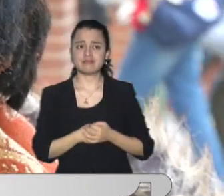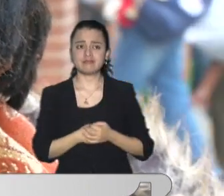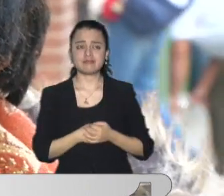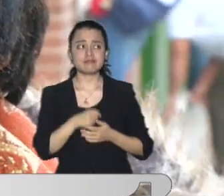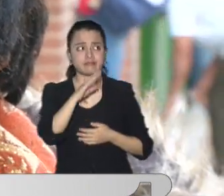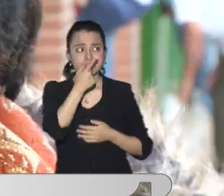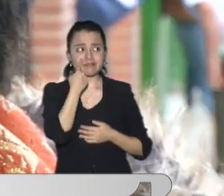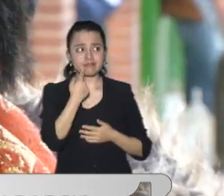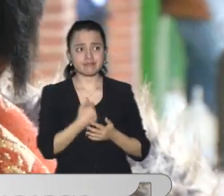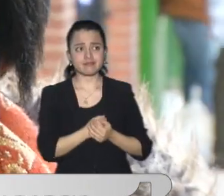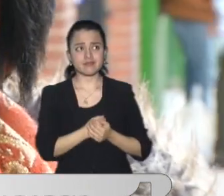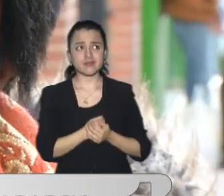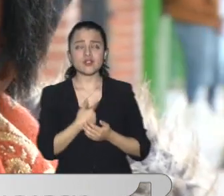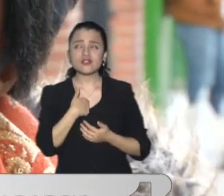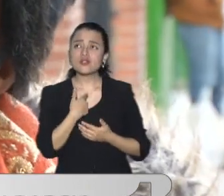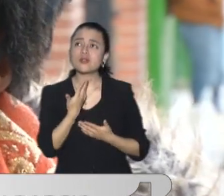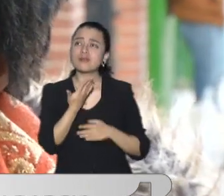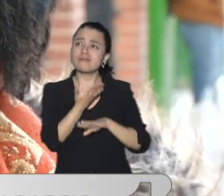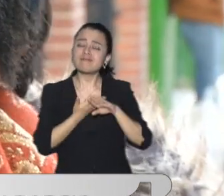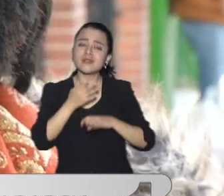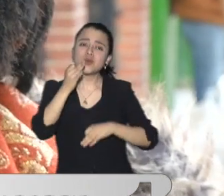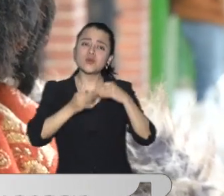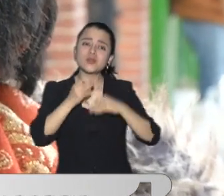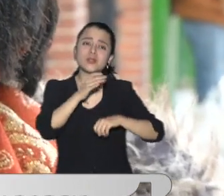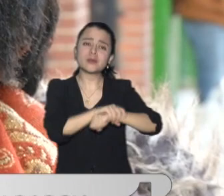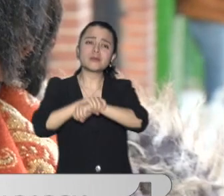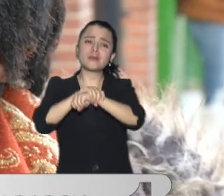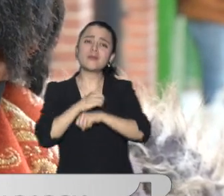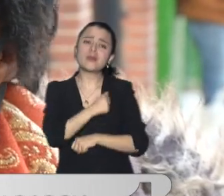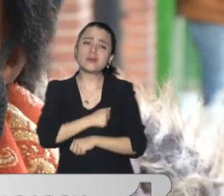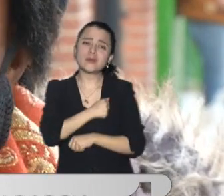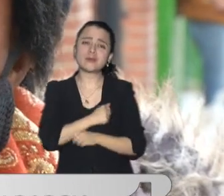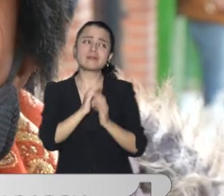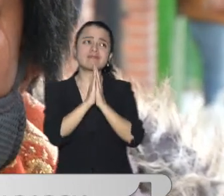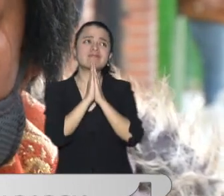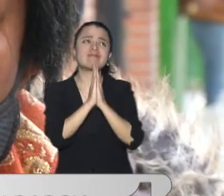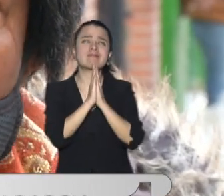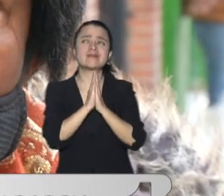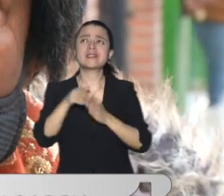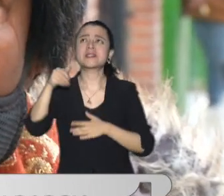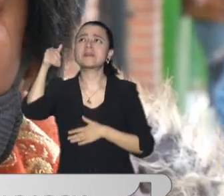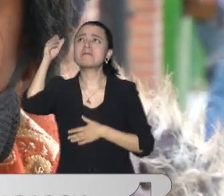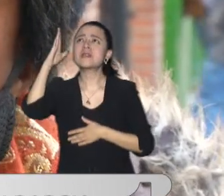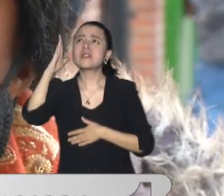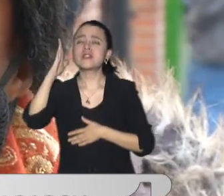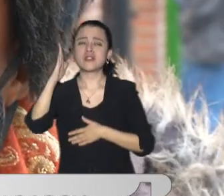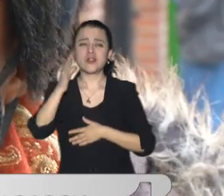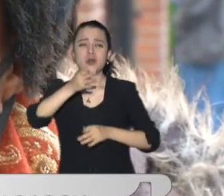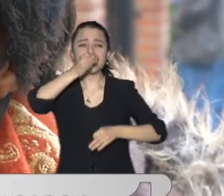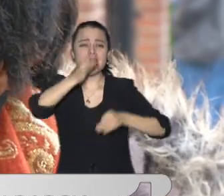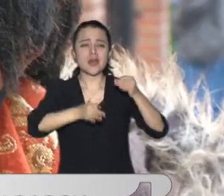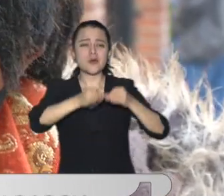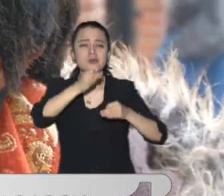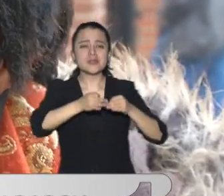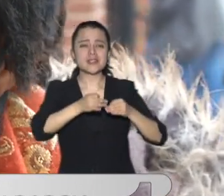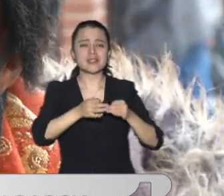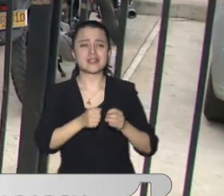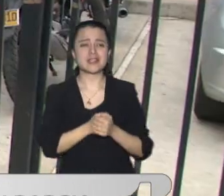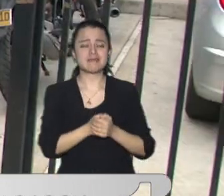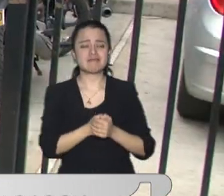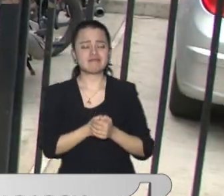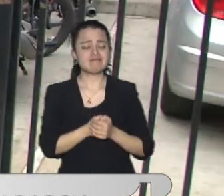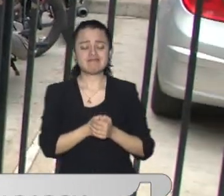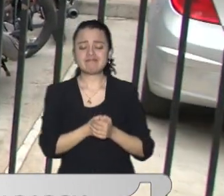Señorita, yo pido que a ese hombre lo cojan, por favor. Que mi Dios me lo tenga a este señor en una